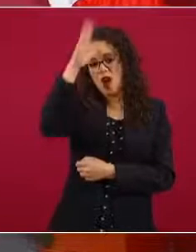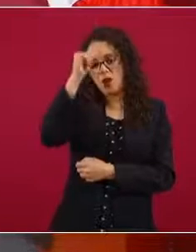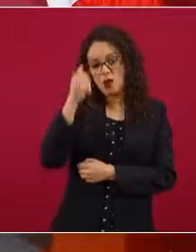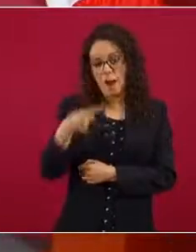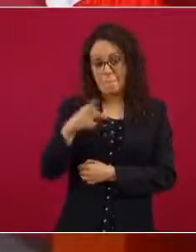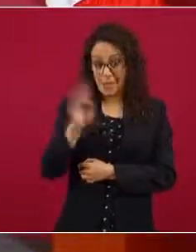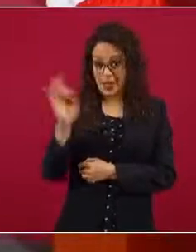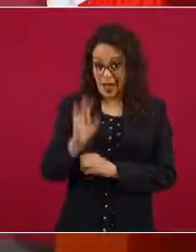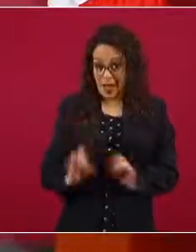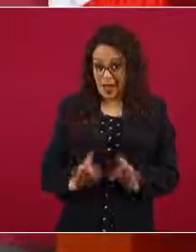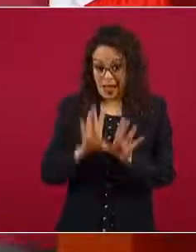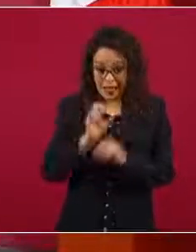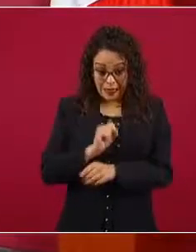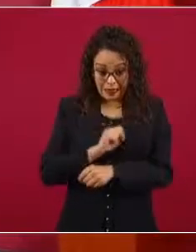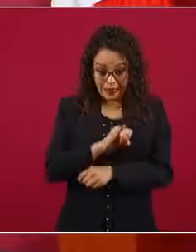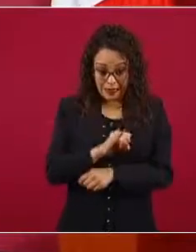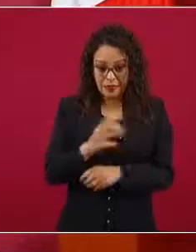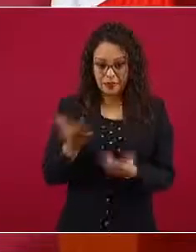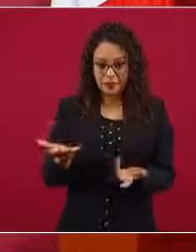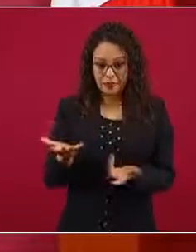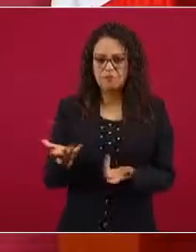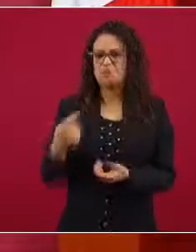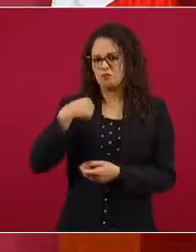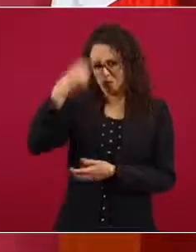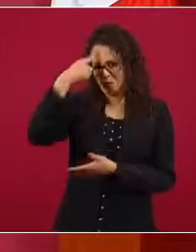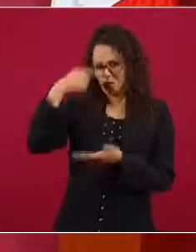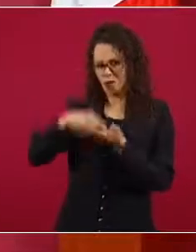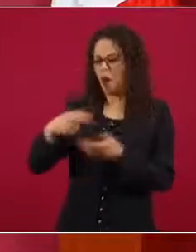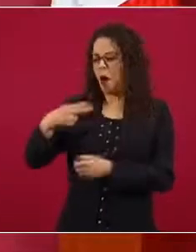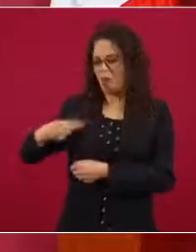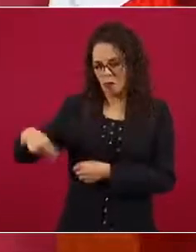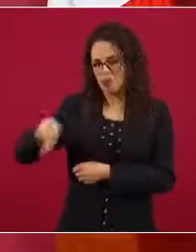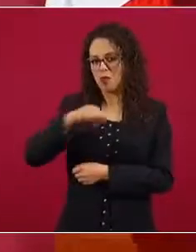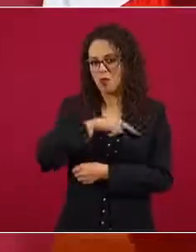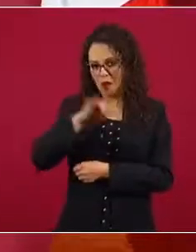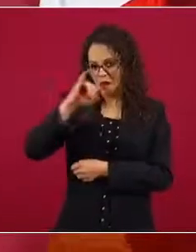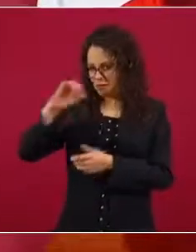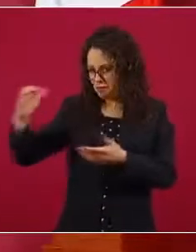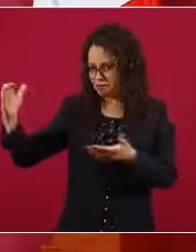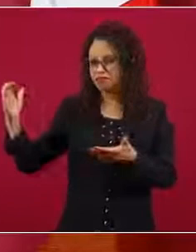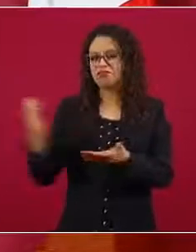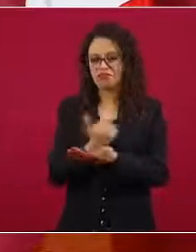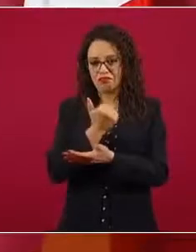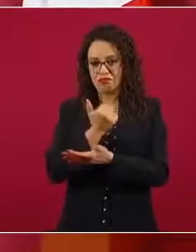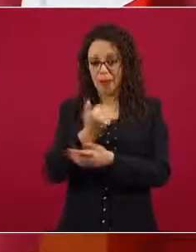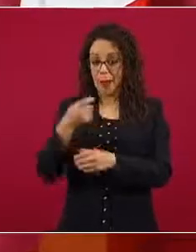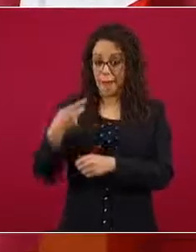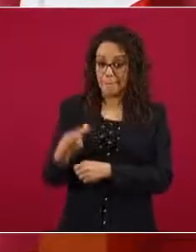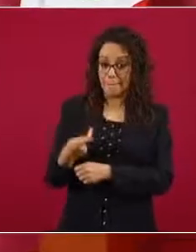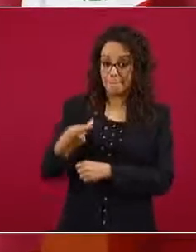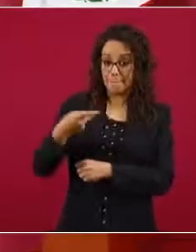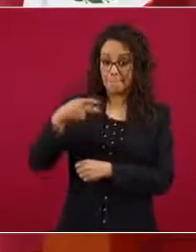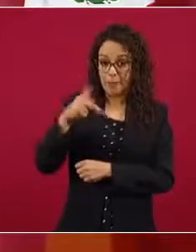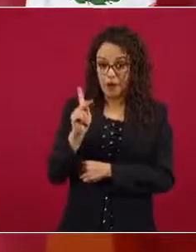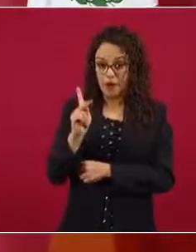yo creo que les hubiésemos ganado, pero no con el